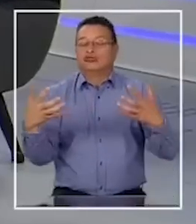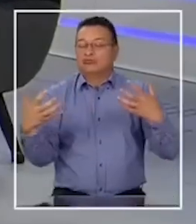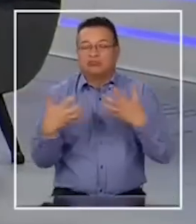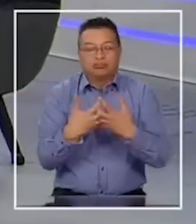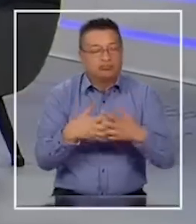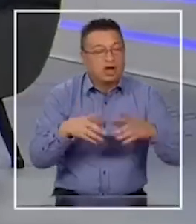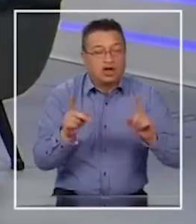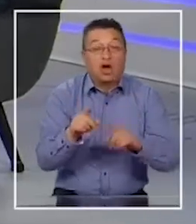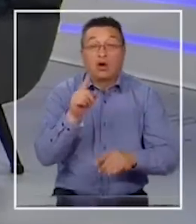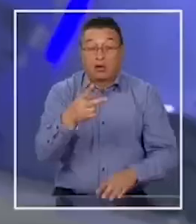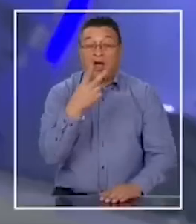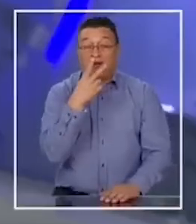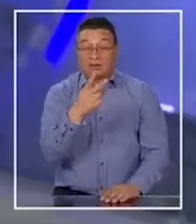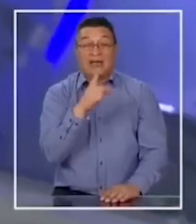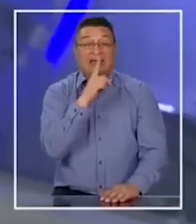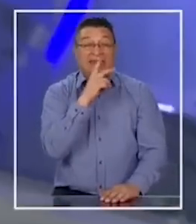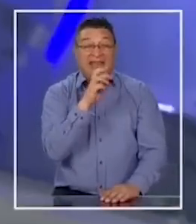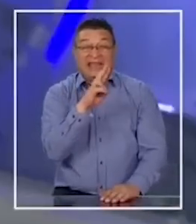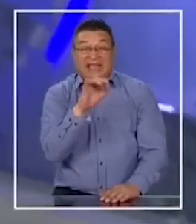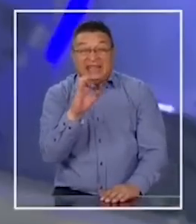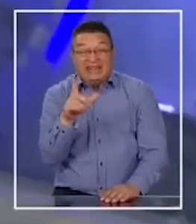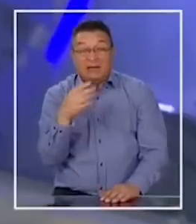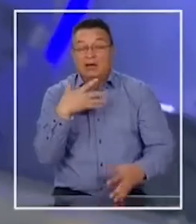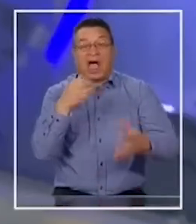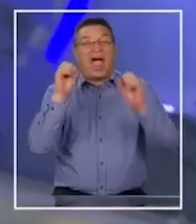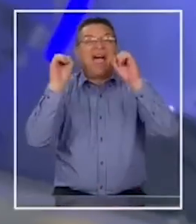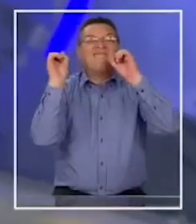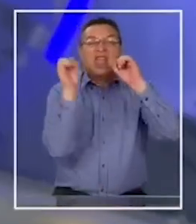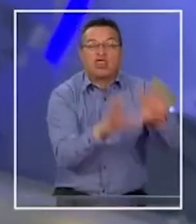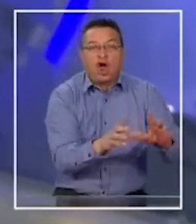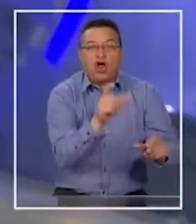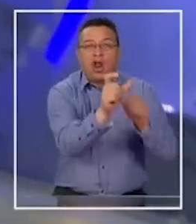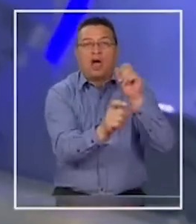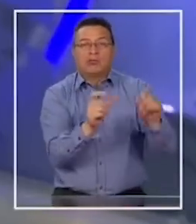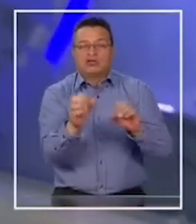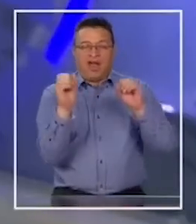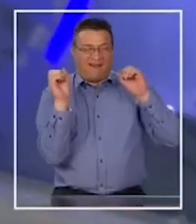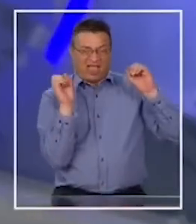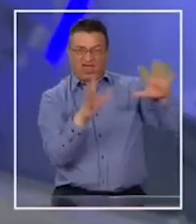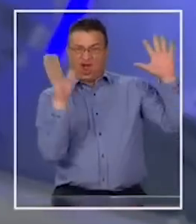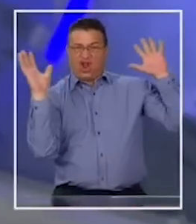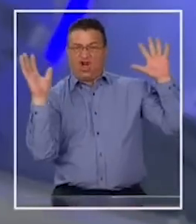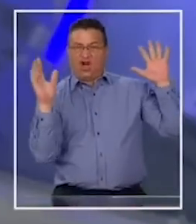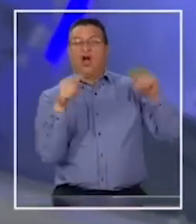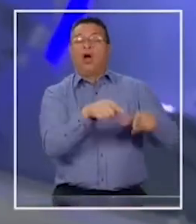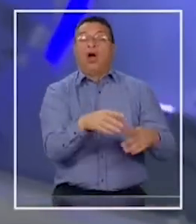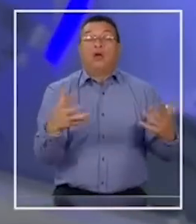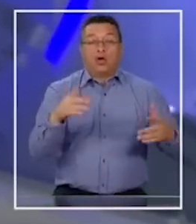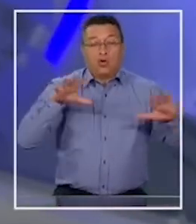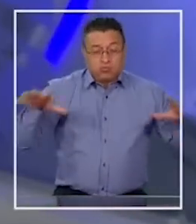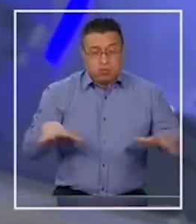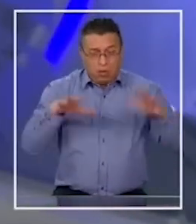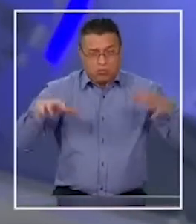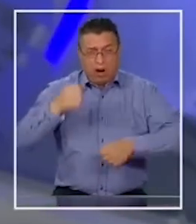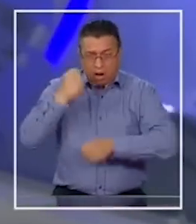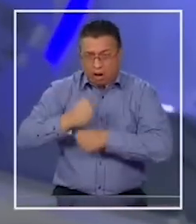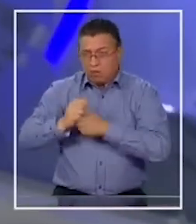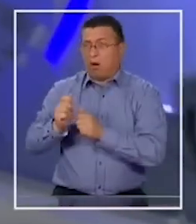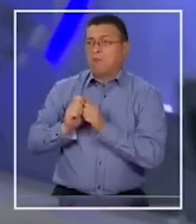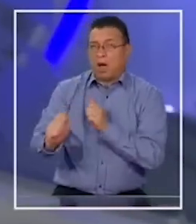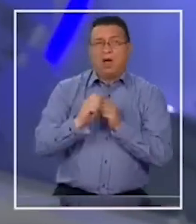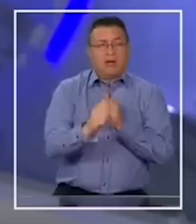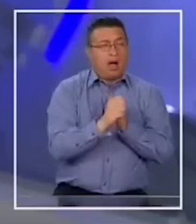me parece terrible el abandono que está haciendo la ciudadanía que se trabaja todos los días con tanto esfuerzo para pagar sus deudas